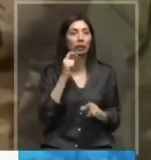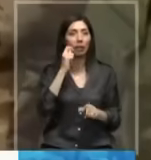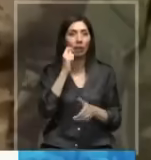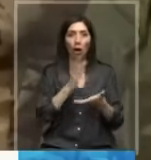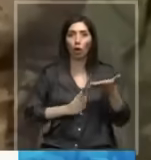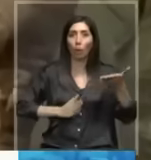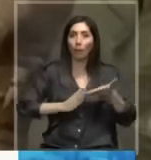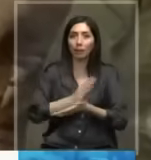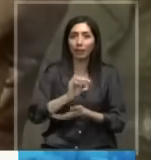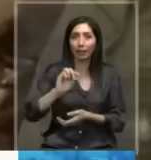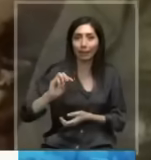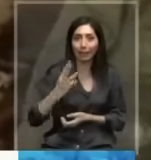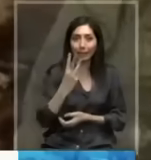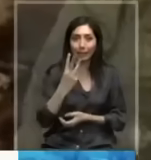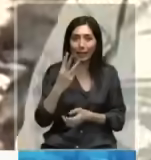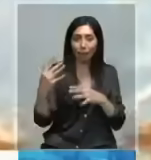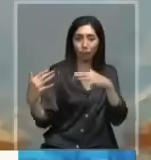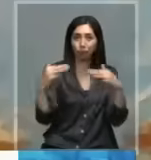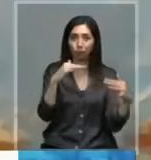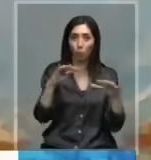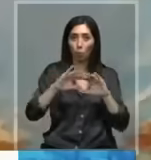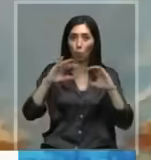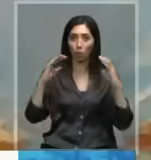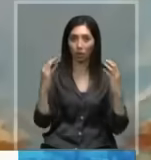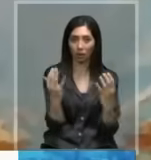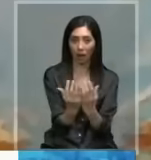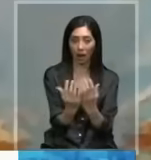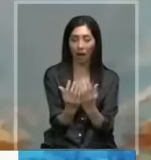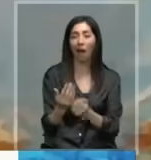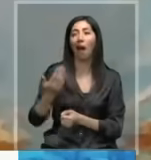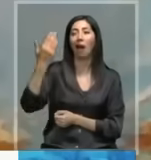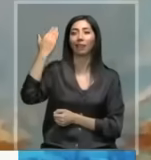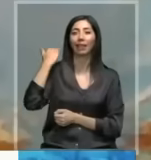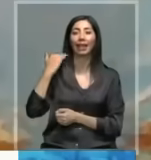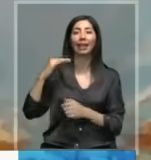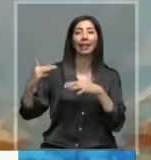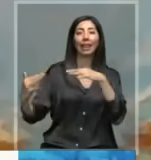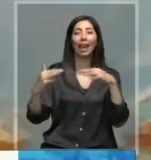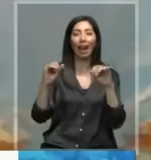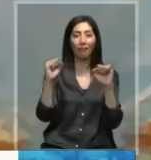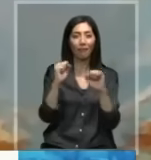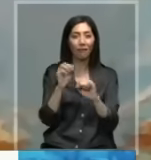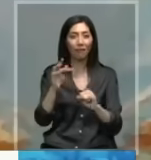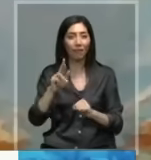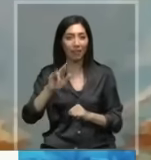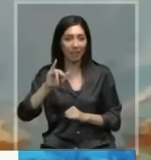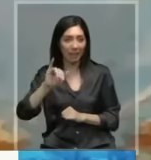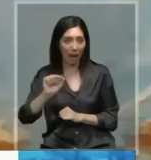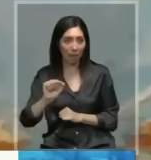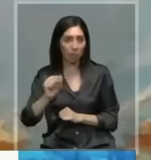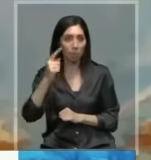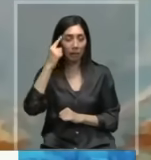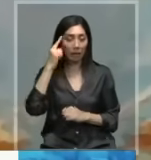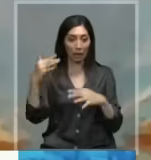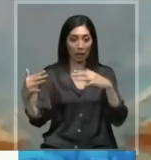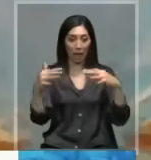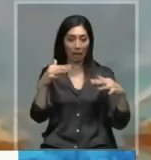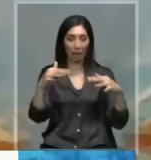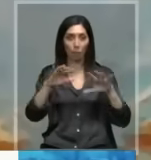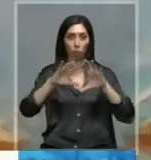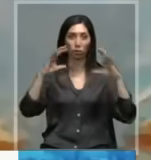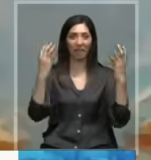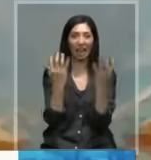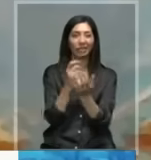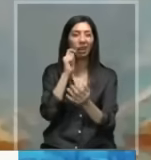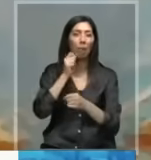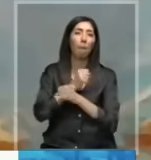de la Tercera Guerra Mundial. Desde la Guerra Fría también se habla de la Tercera Guerra Mundial como un sinónimo de una guerra nuclear. Vladimir